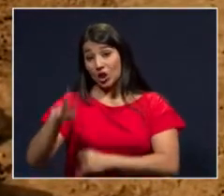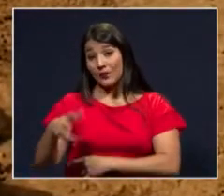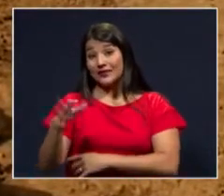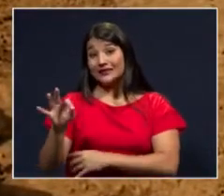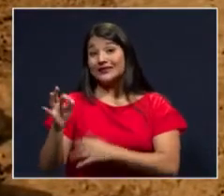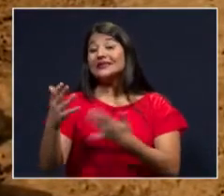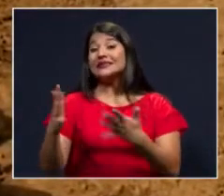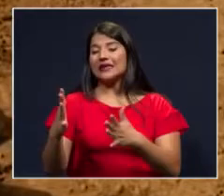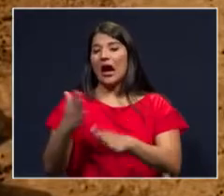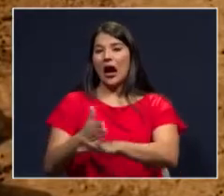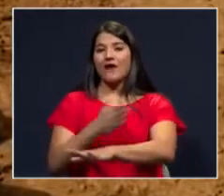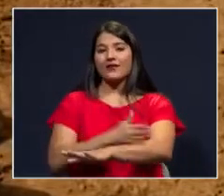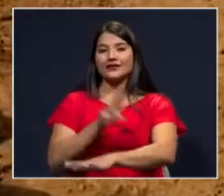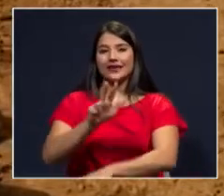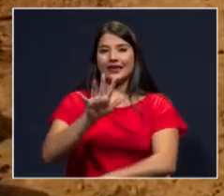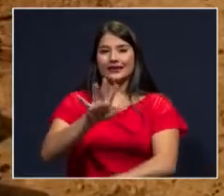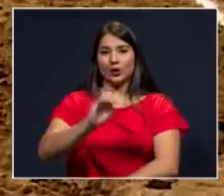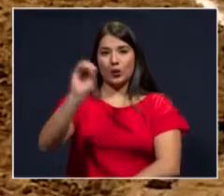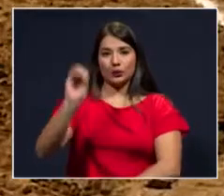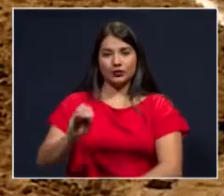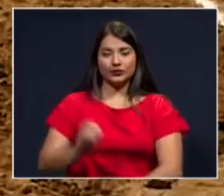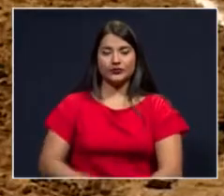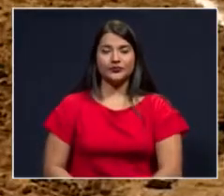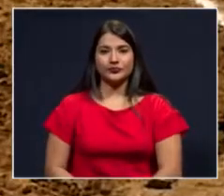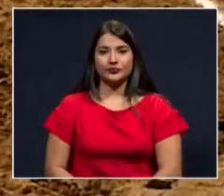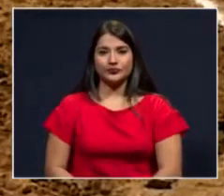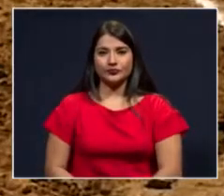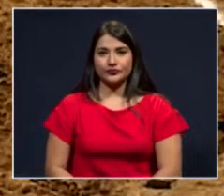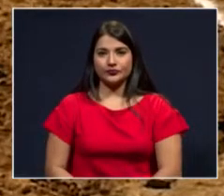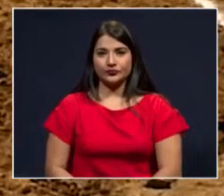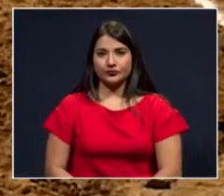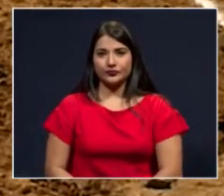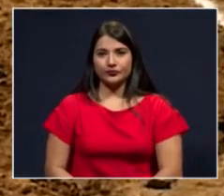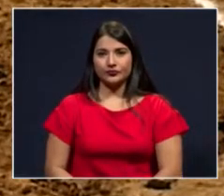2019 sea de un 35%.